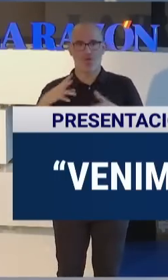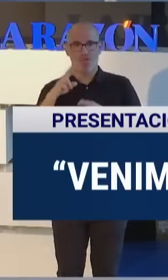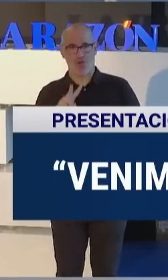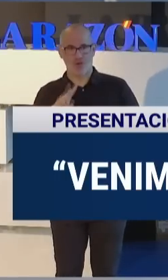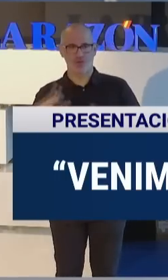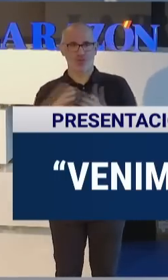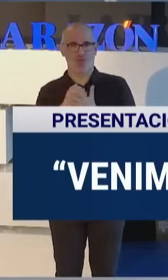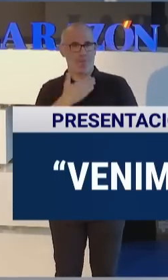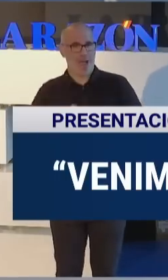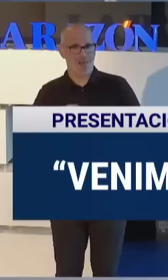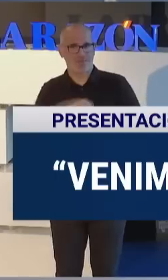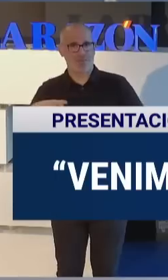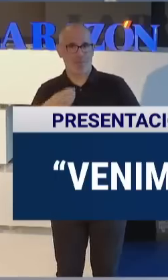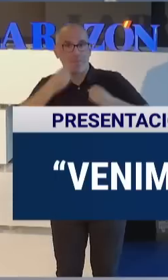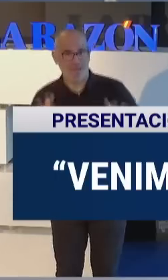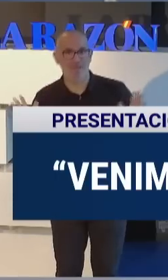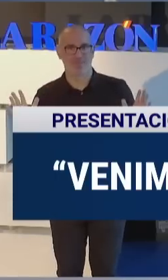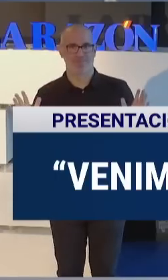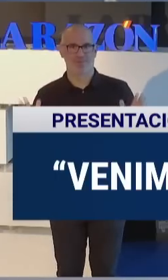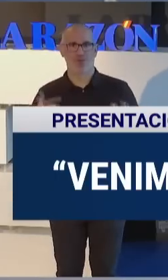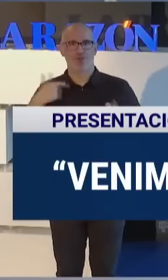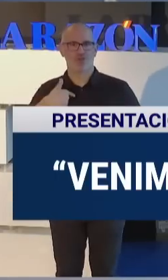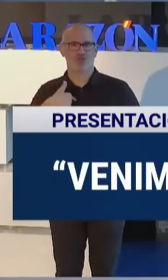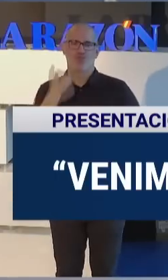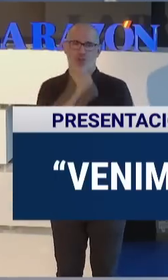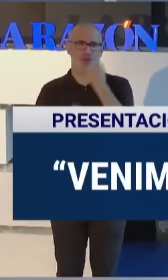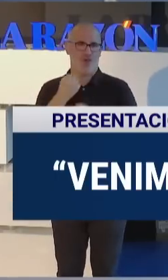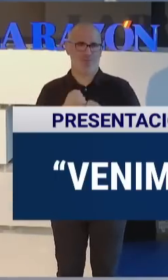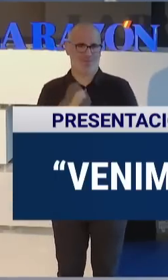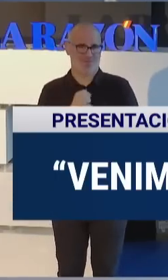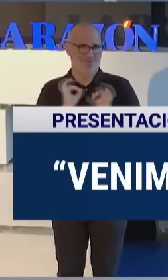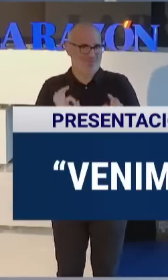y le salió bien. O sea, a ver, soy economista. La verdad